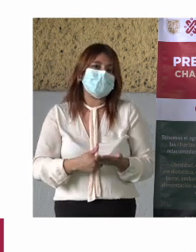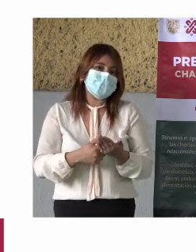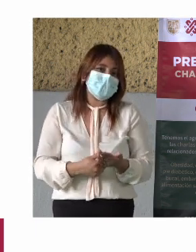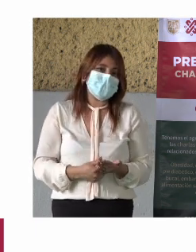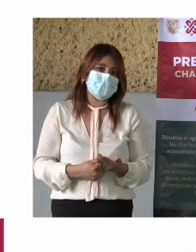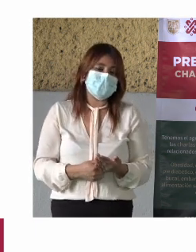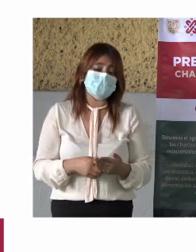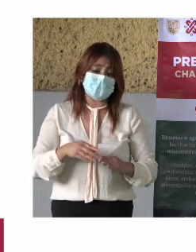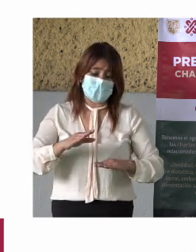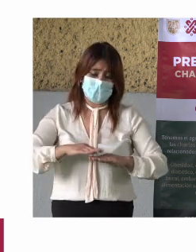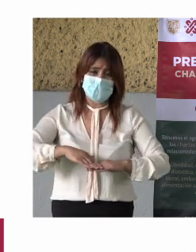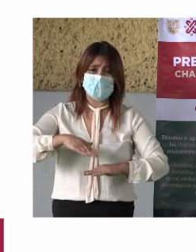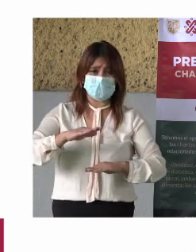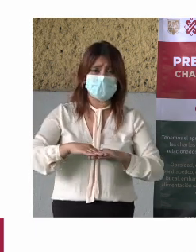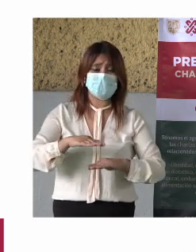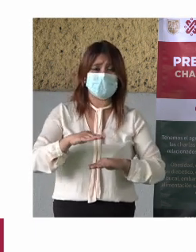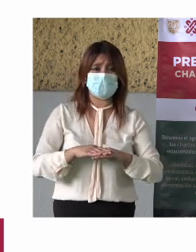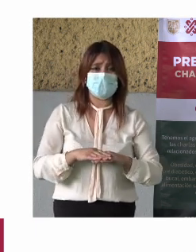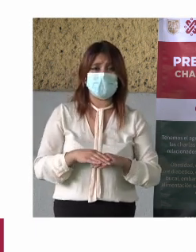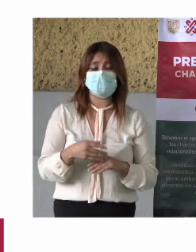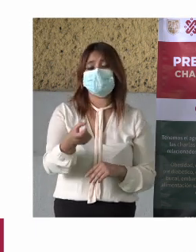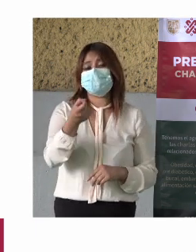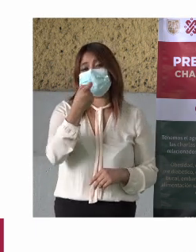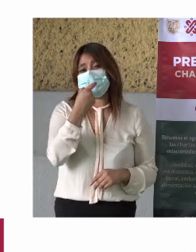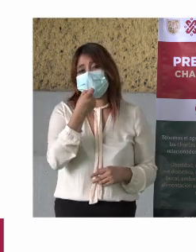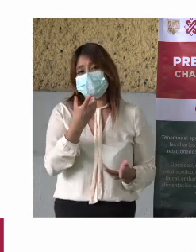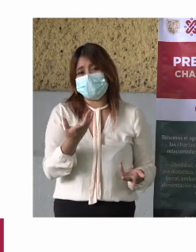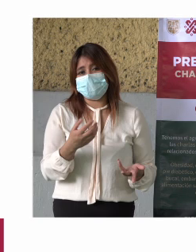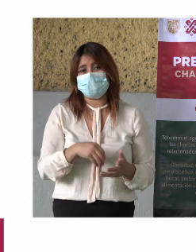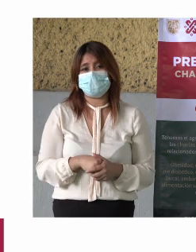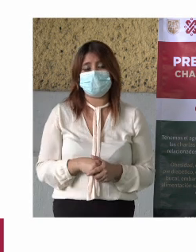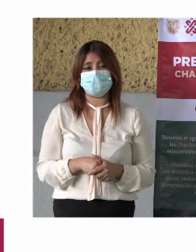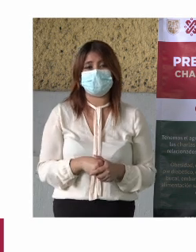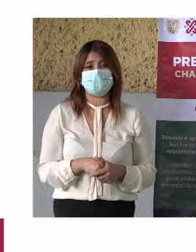un estímulo mayor por este tipo de medicamentos.